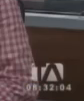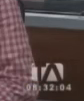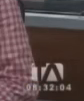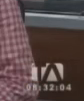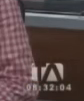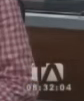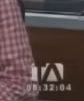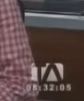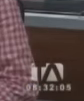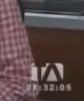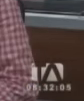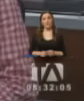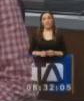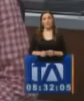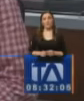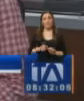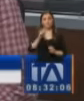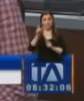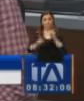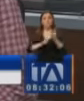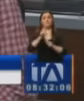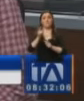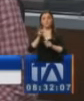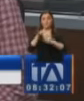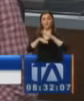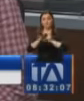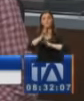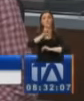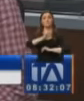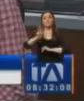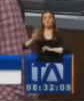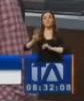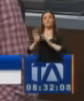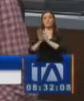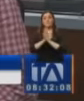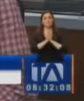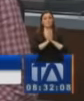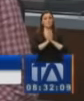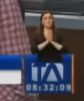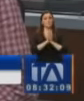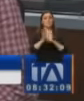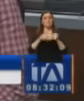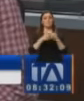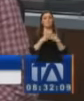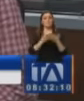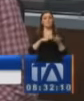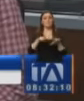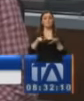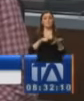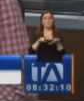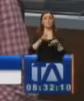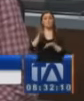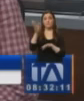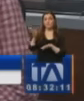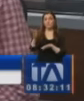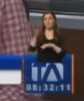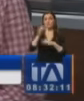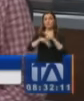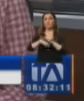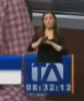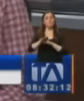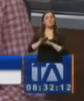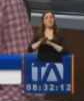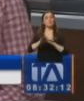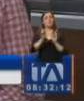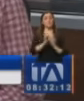099-653-4596. Yo les pido a los ciudadanos que ingresen a la página, especialmente los que están allá en la zona. Ingresen a la página,